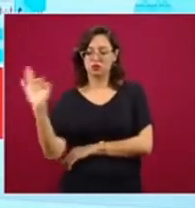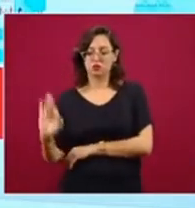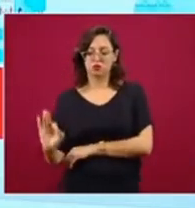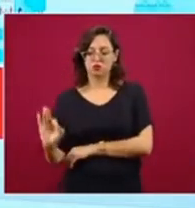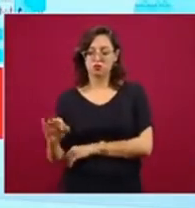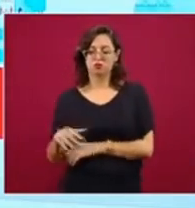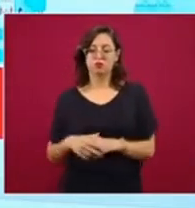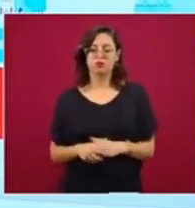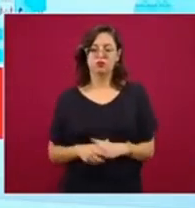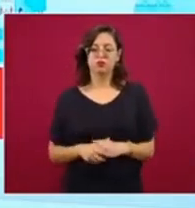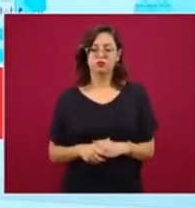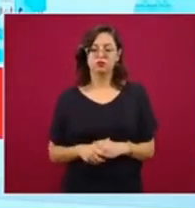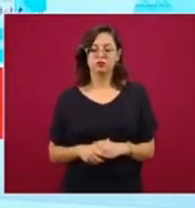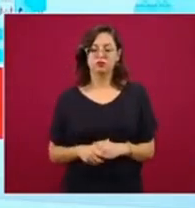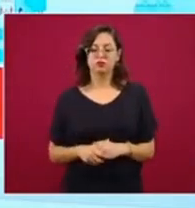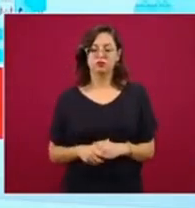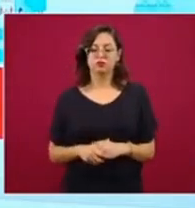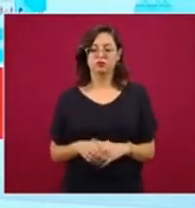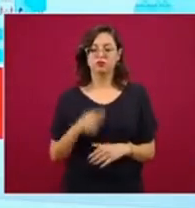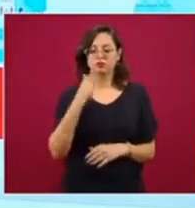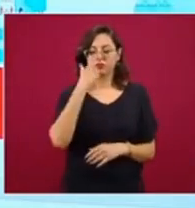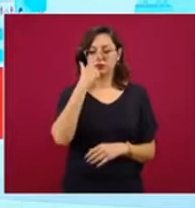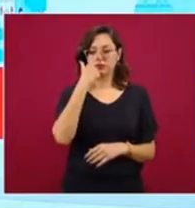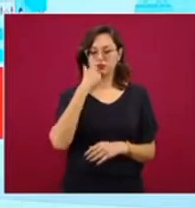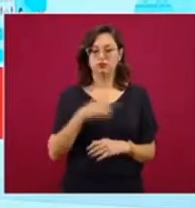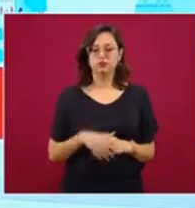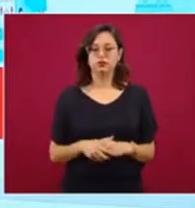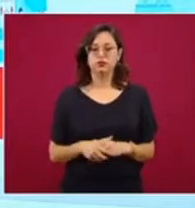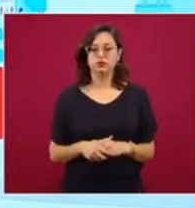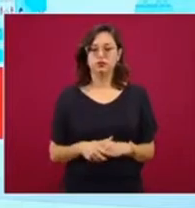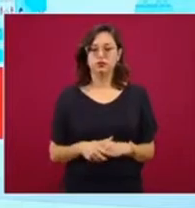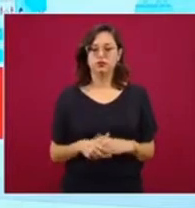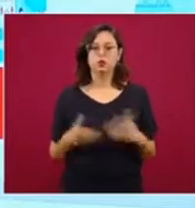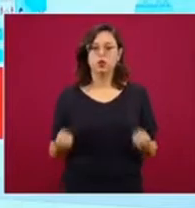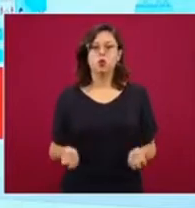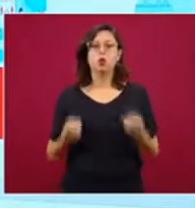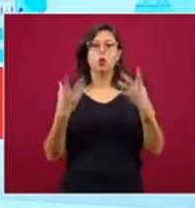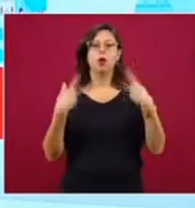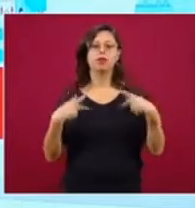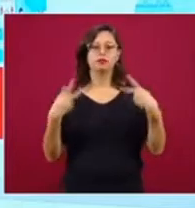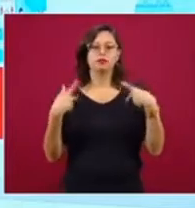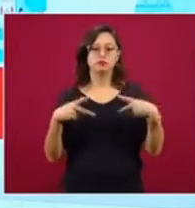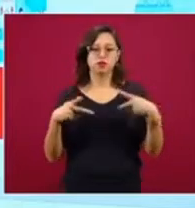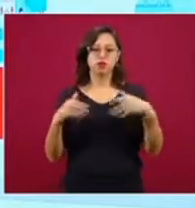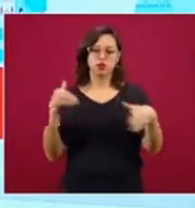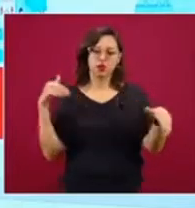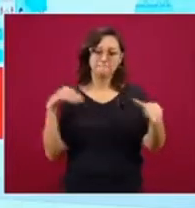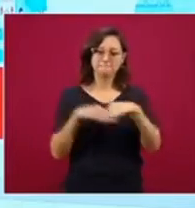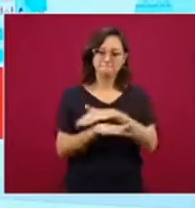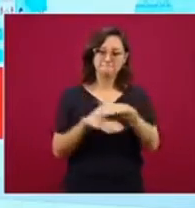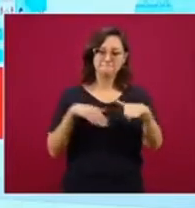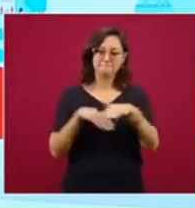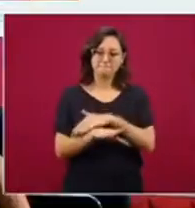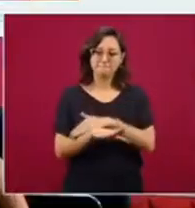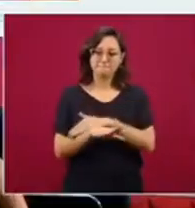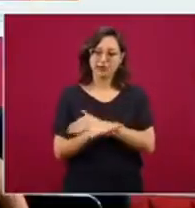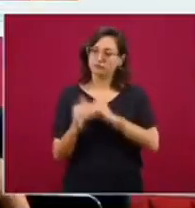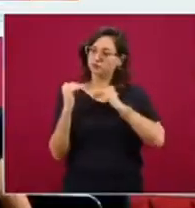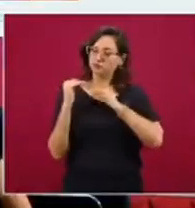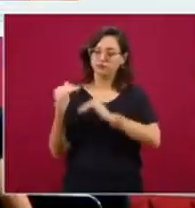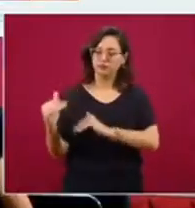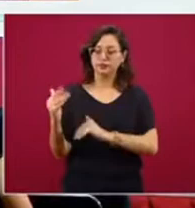en semáforo naranja. Esto se refiere al aforo, cada lugar no puede rebasar el